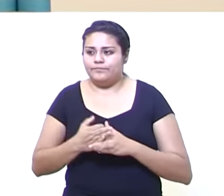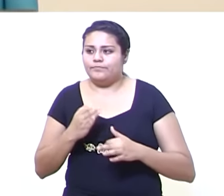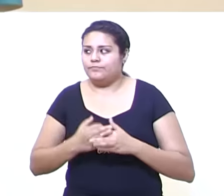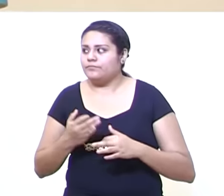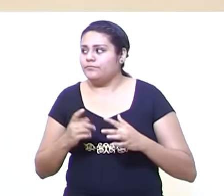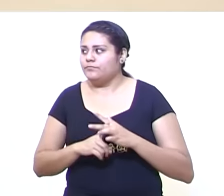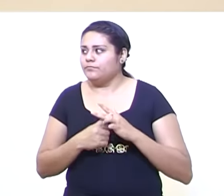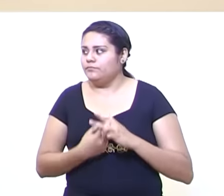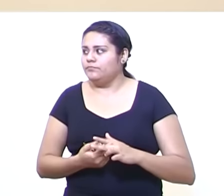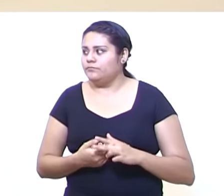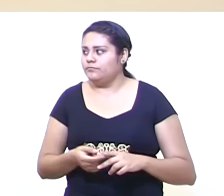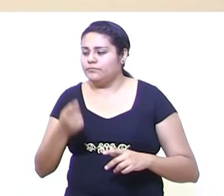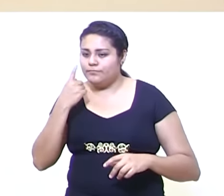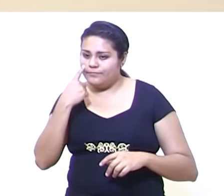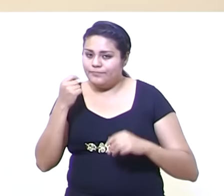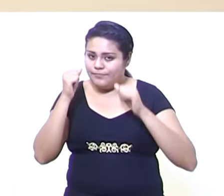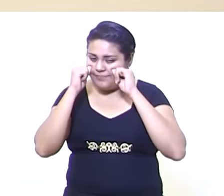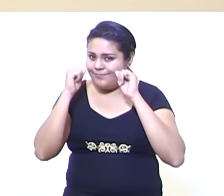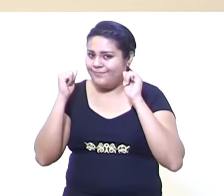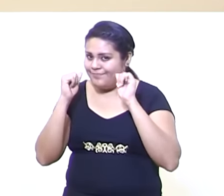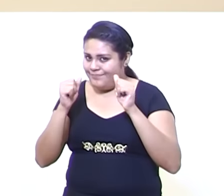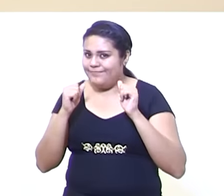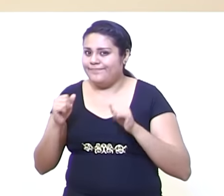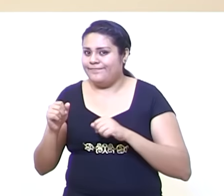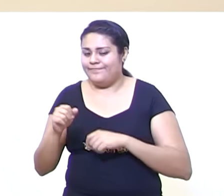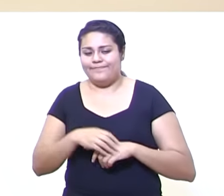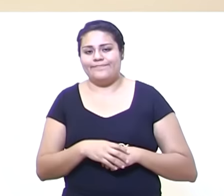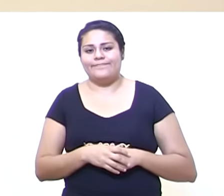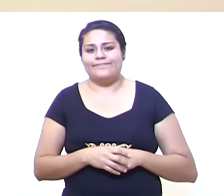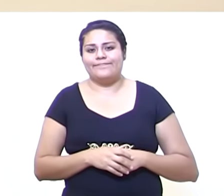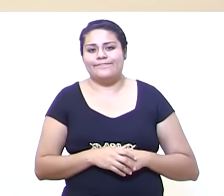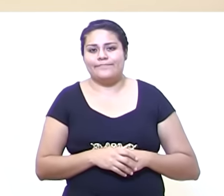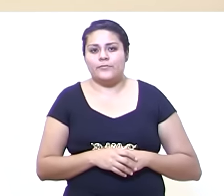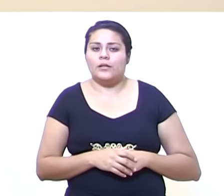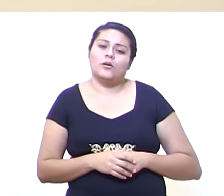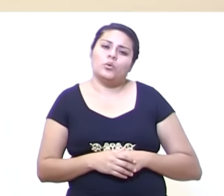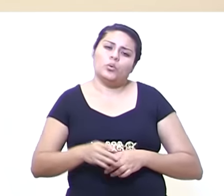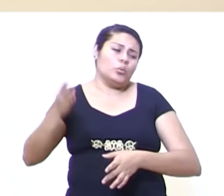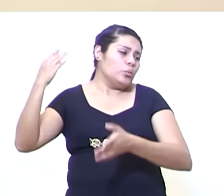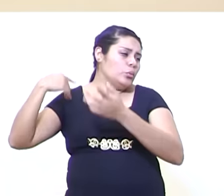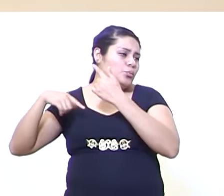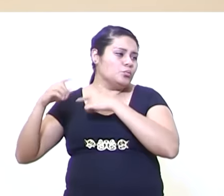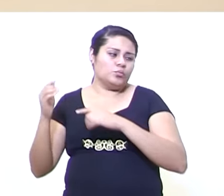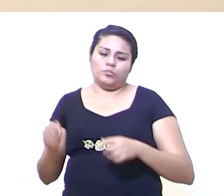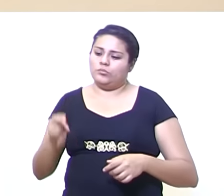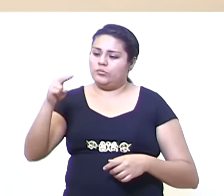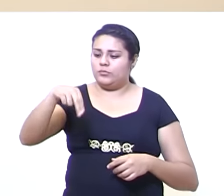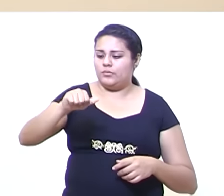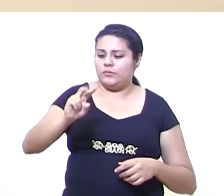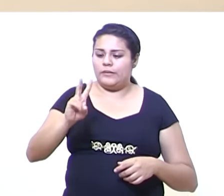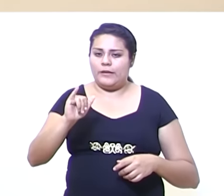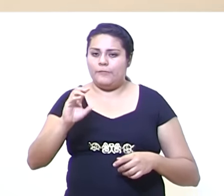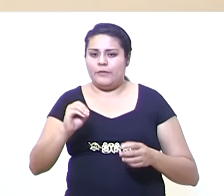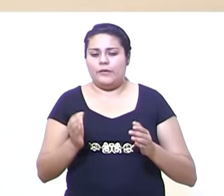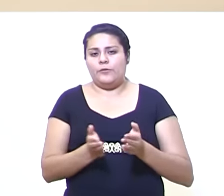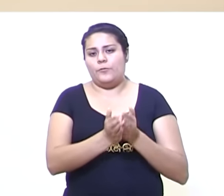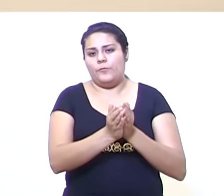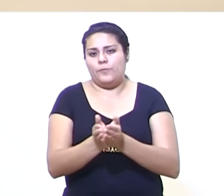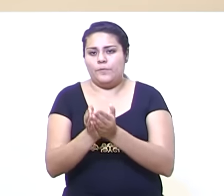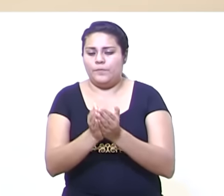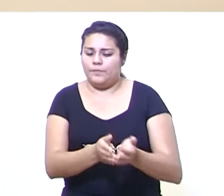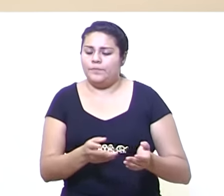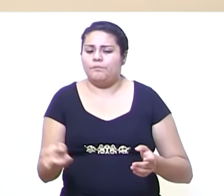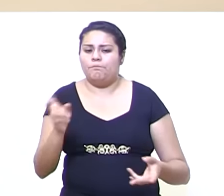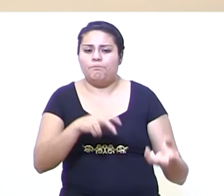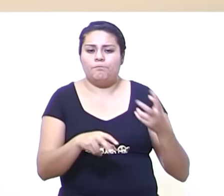Entonces, te propongo que leamos juntos. Este es un navío bio-bio, cargado